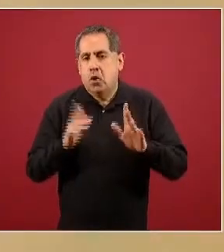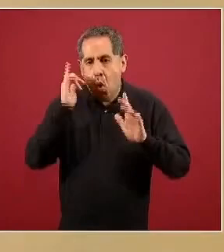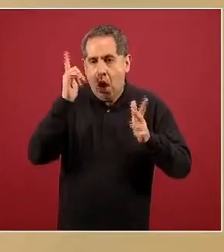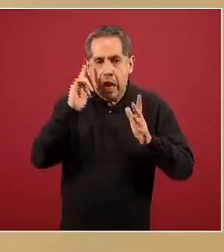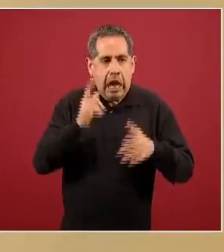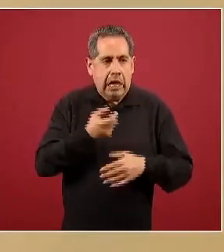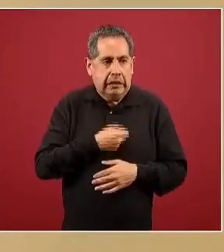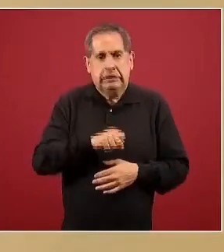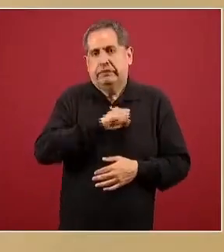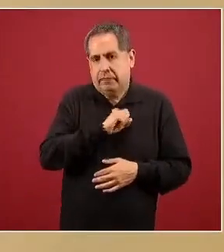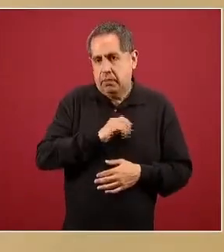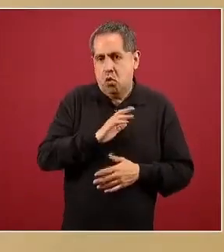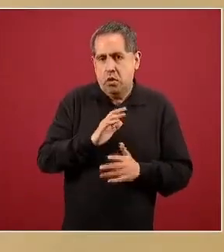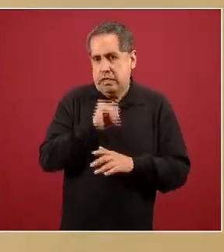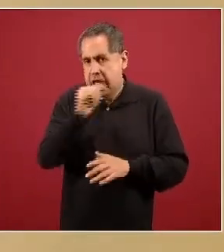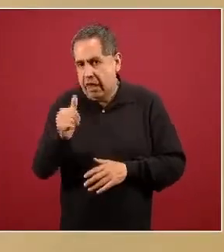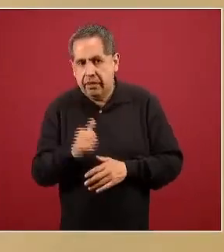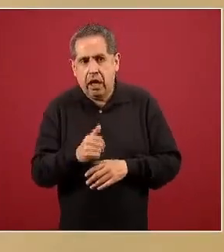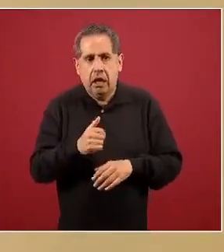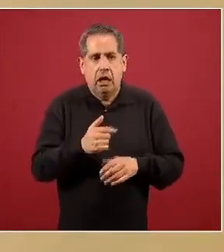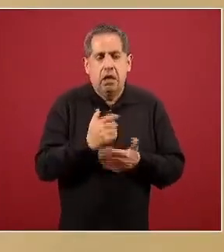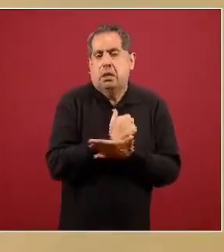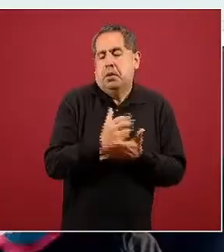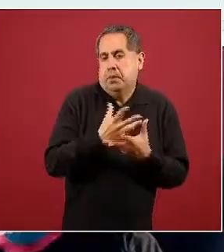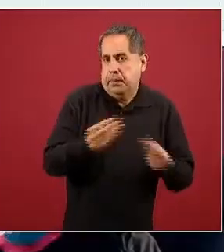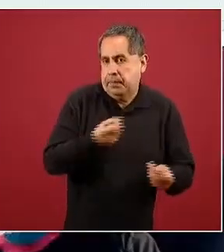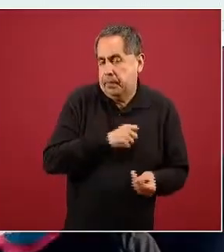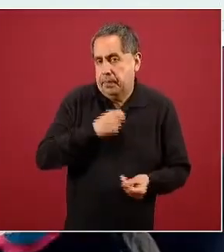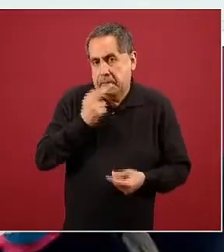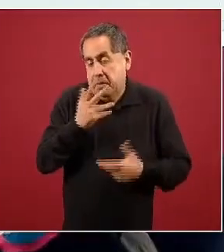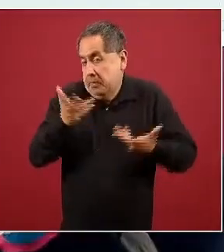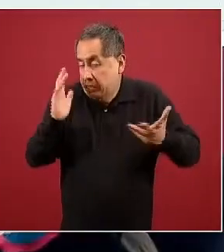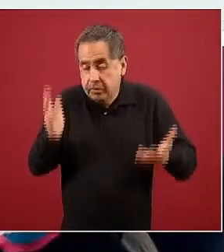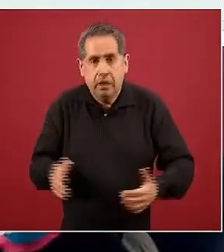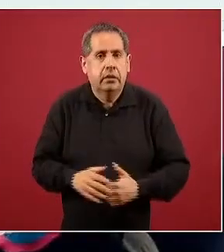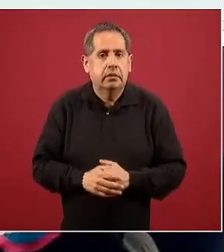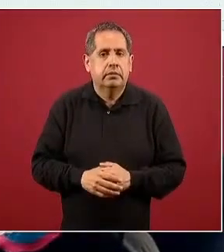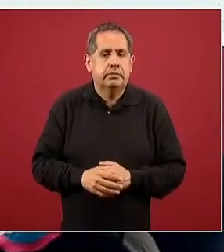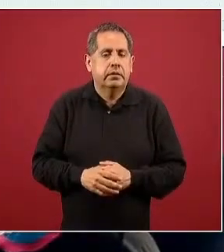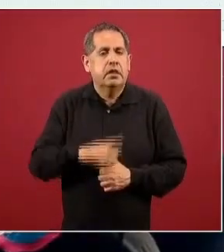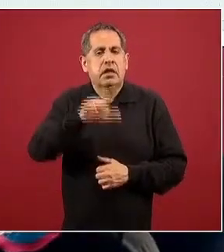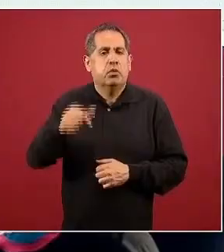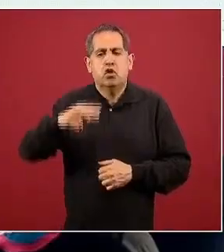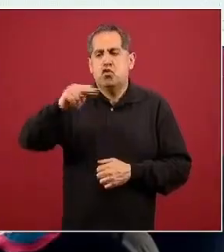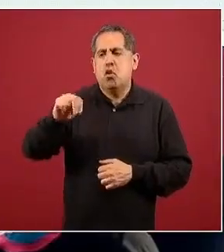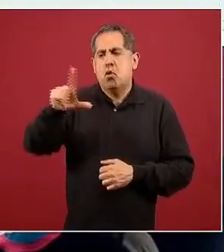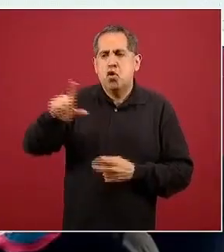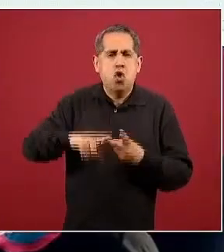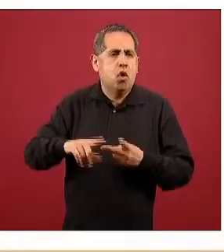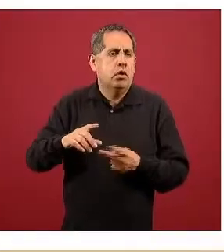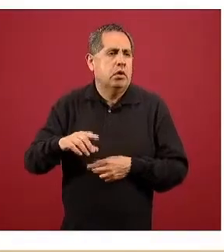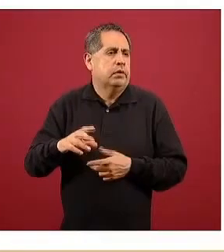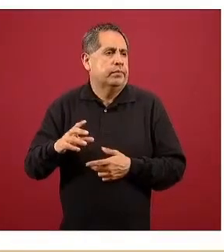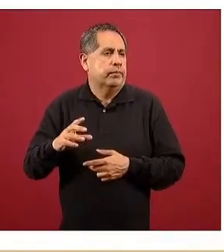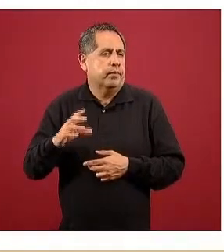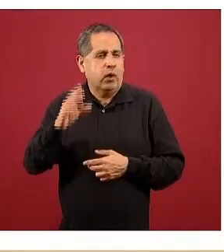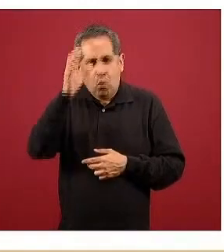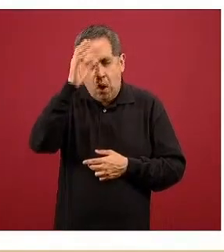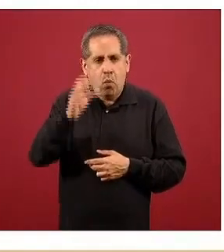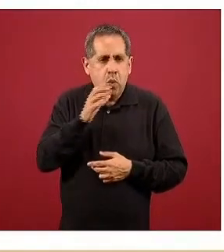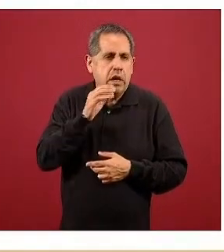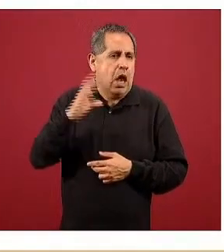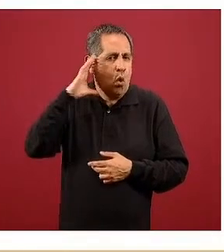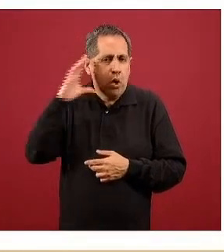porque no ingresen tantas personas como las que se han dado de alta. En segundo lugar, Nuevo León, después Coahuila, Colima,